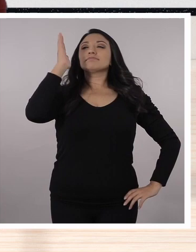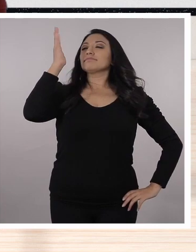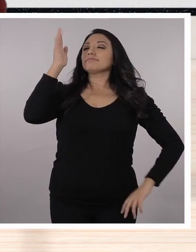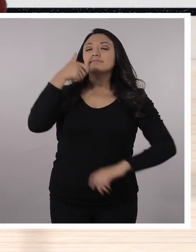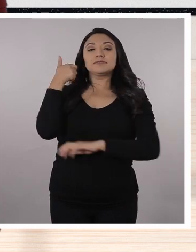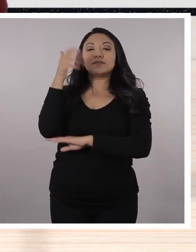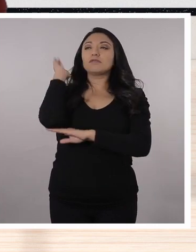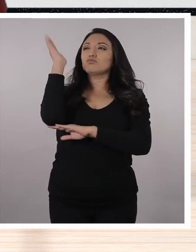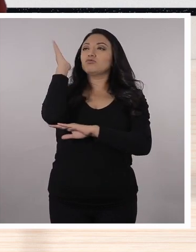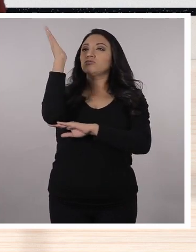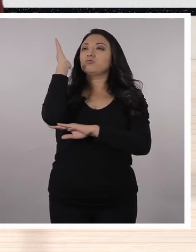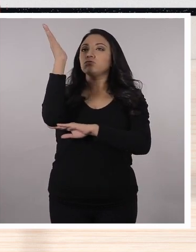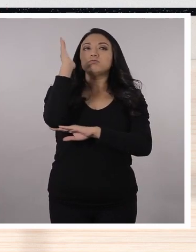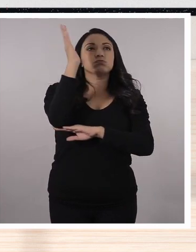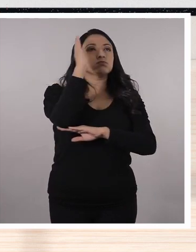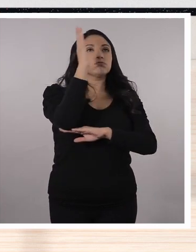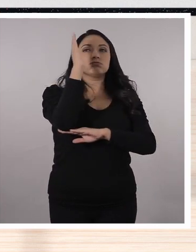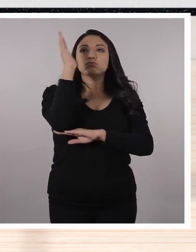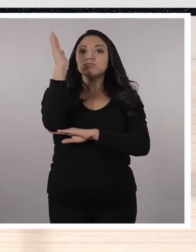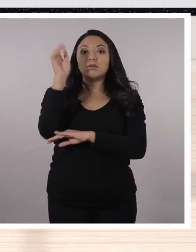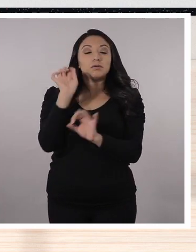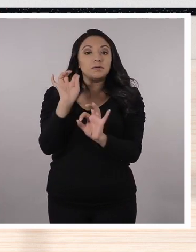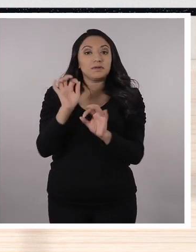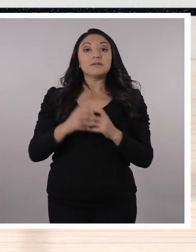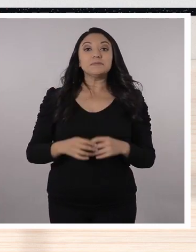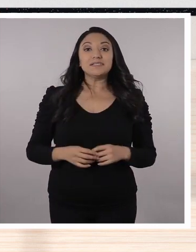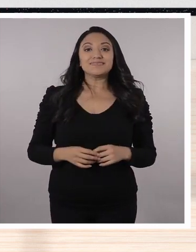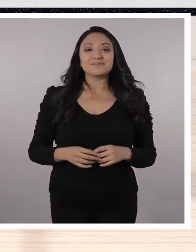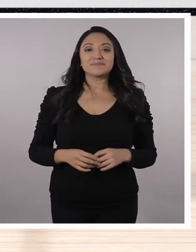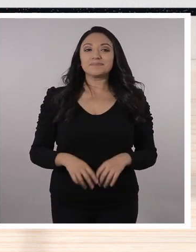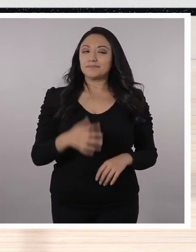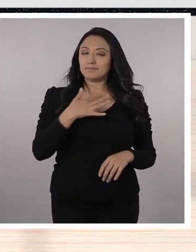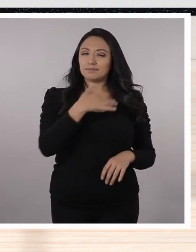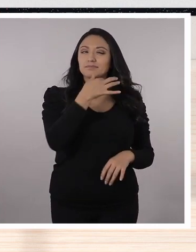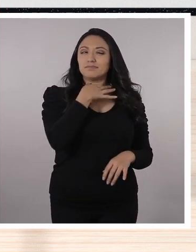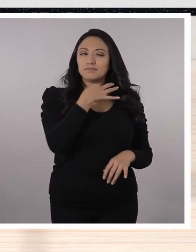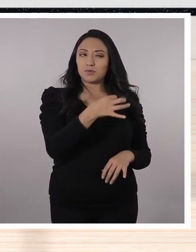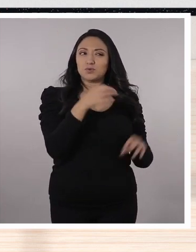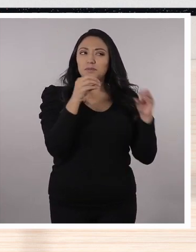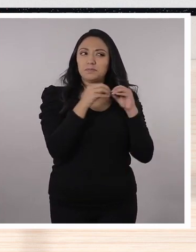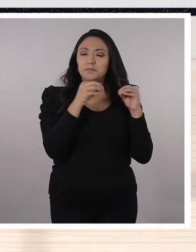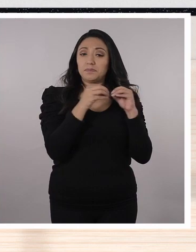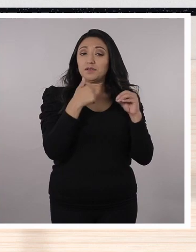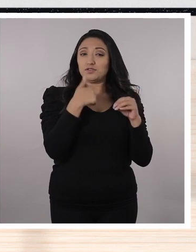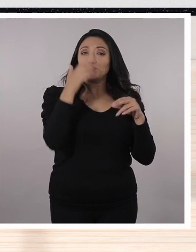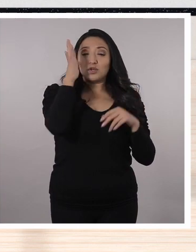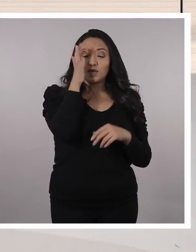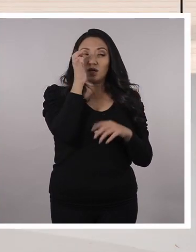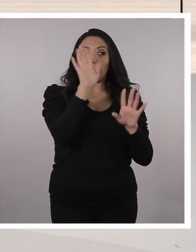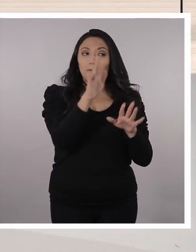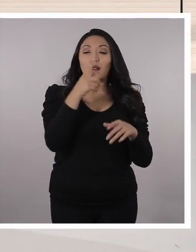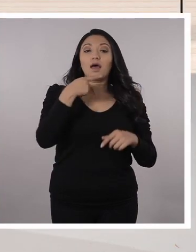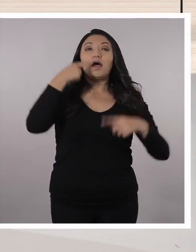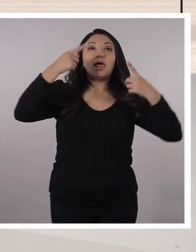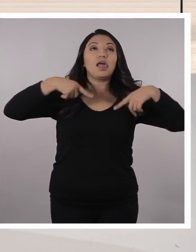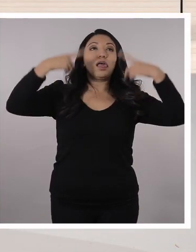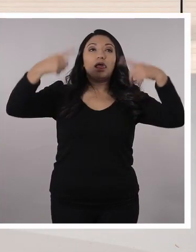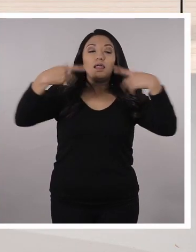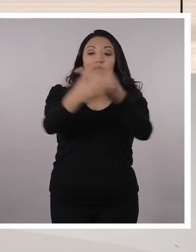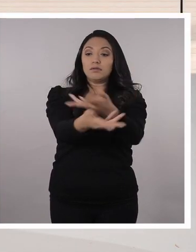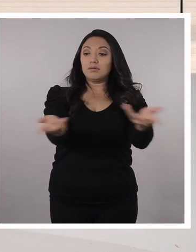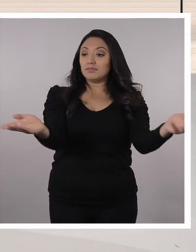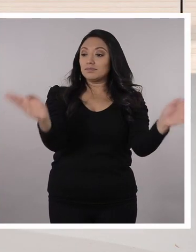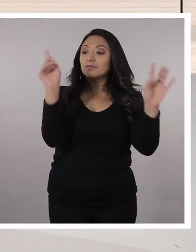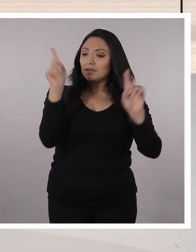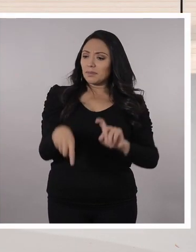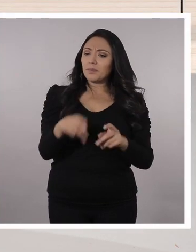grandes oradores, tal como los ejemplos que hemos visto en la clase de hoy. Pues yo creo que eso a mí me va a servir un montón cuando tenga que convencer a